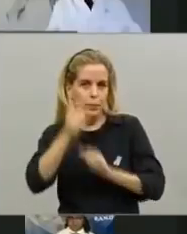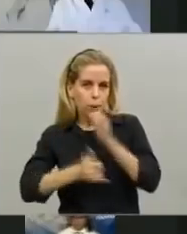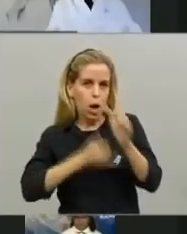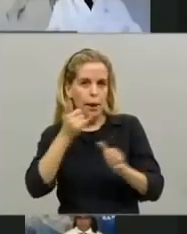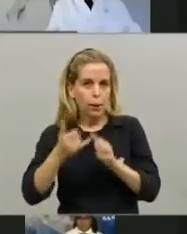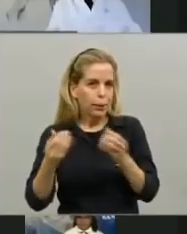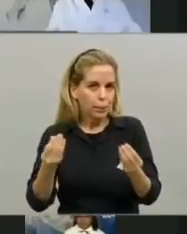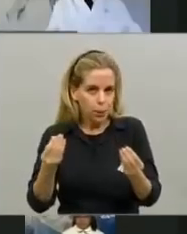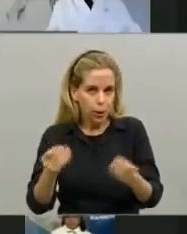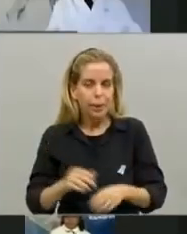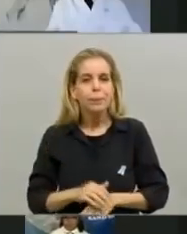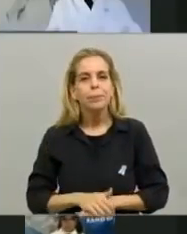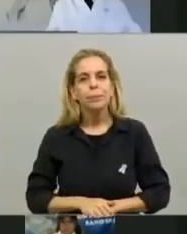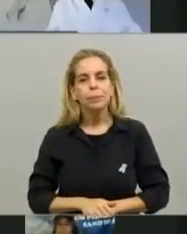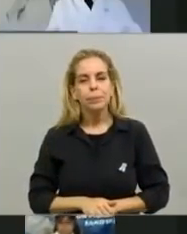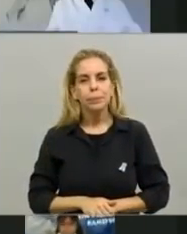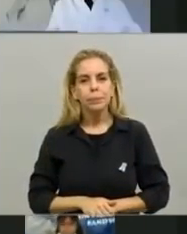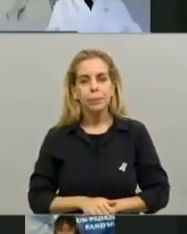historia.